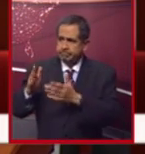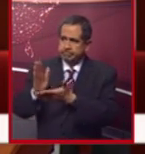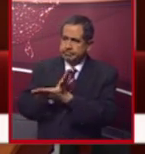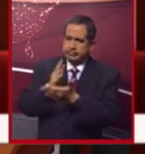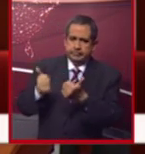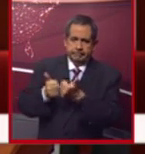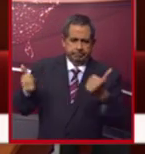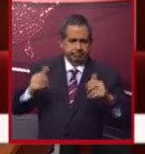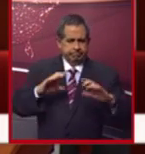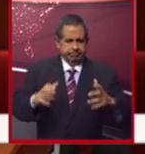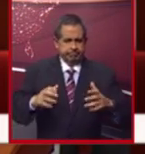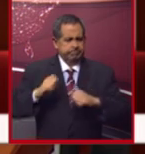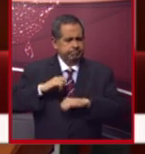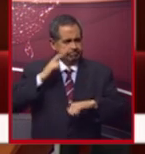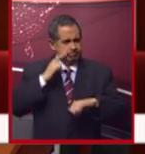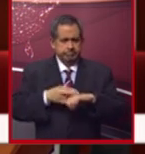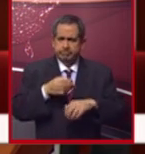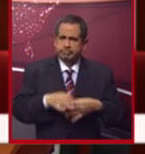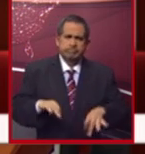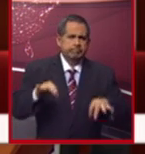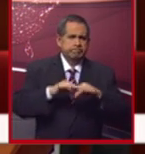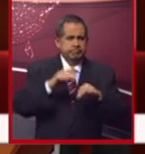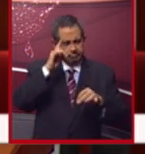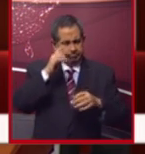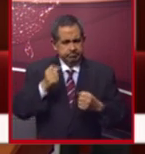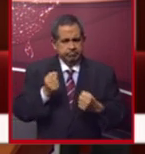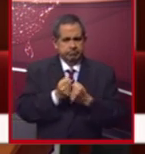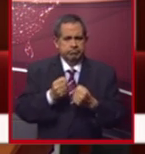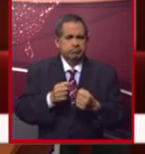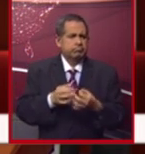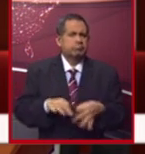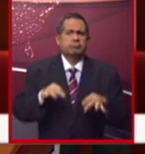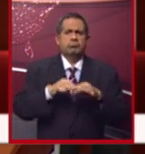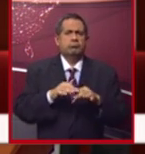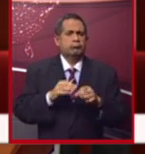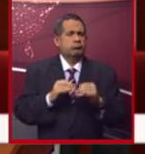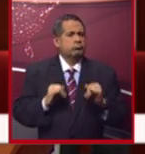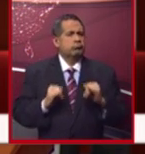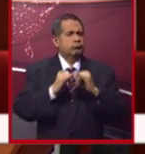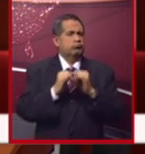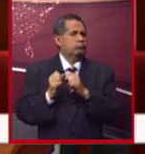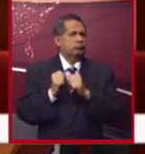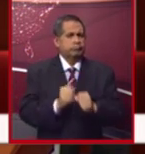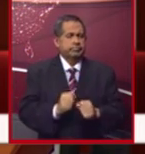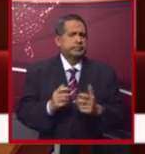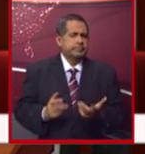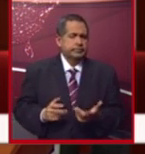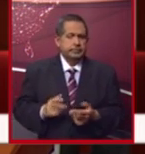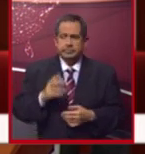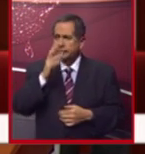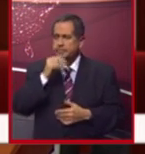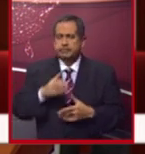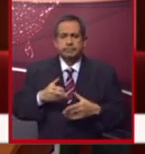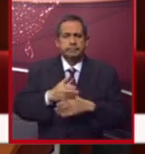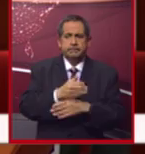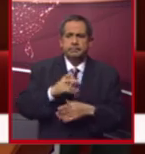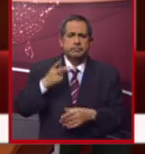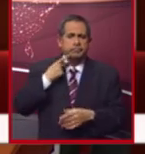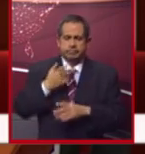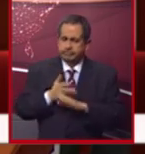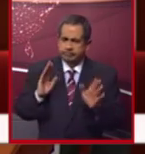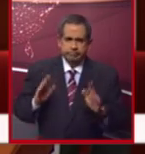garantes es fundamental para mantener la fortaleza institucional y para evitar la intromisión